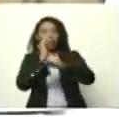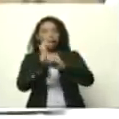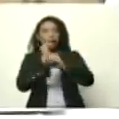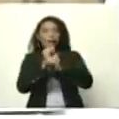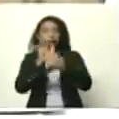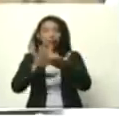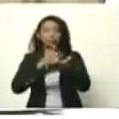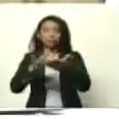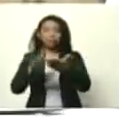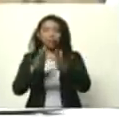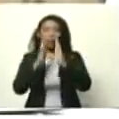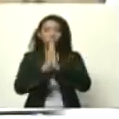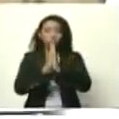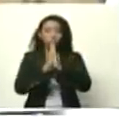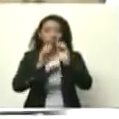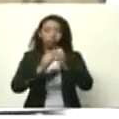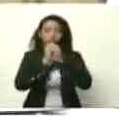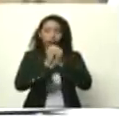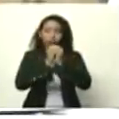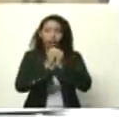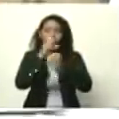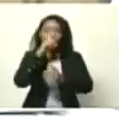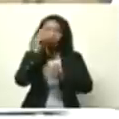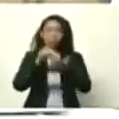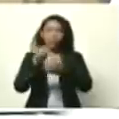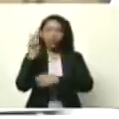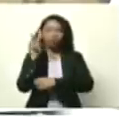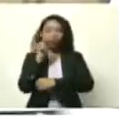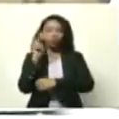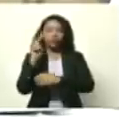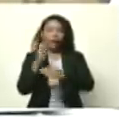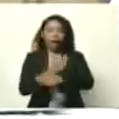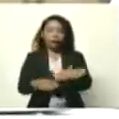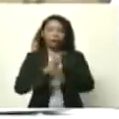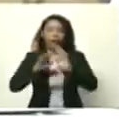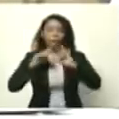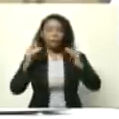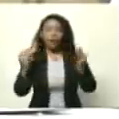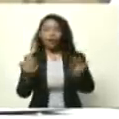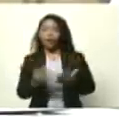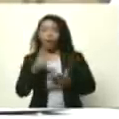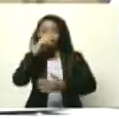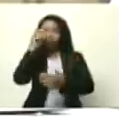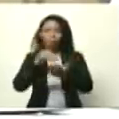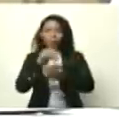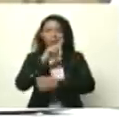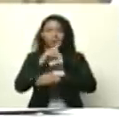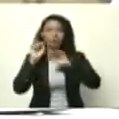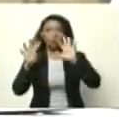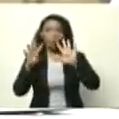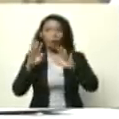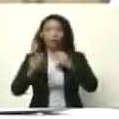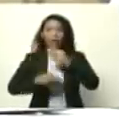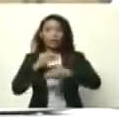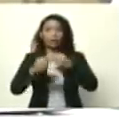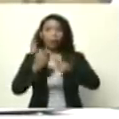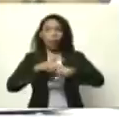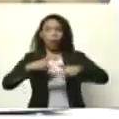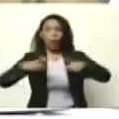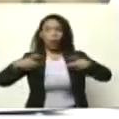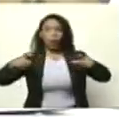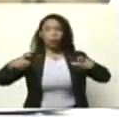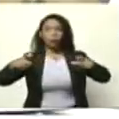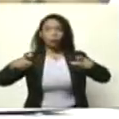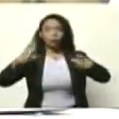digital, pero el año 2022, cuando lo comparamos con la prepandemia, con este año del 2019, tuvimos un crecimiento